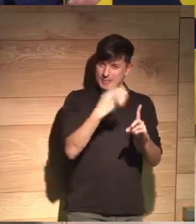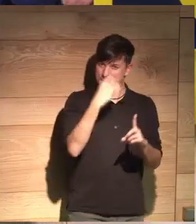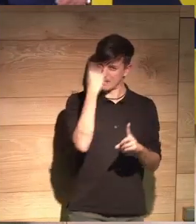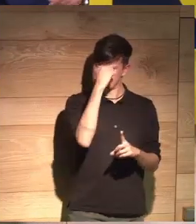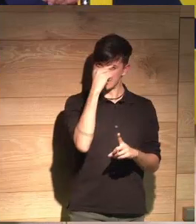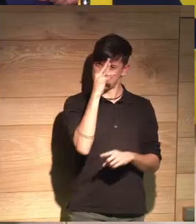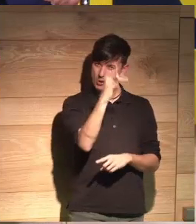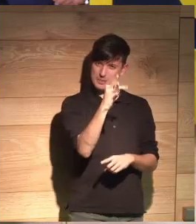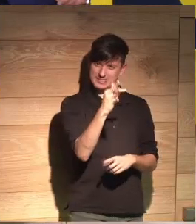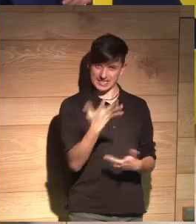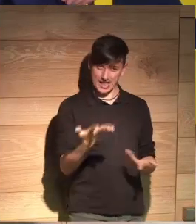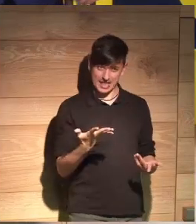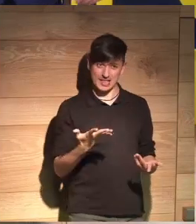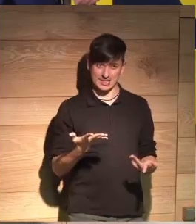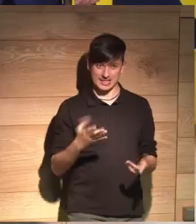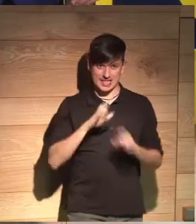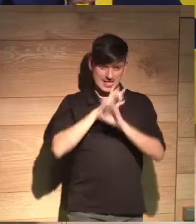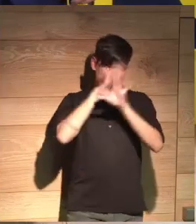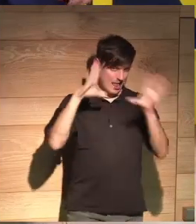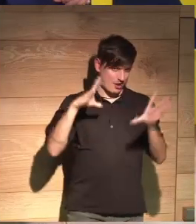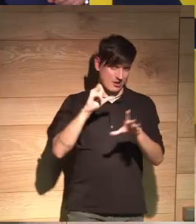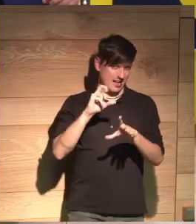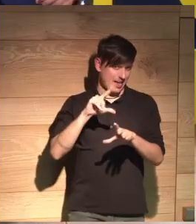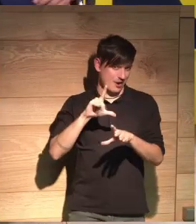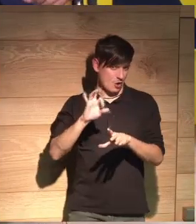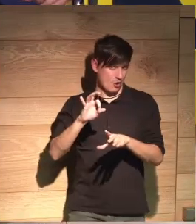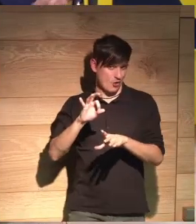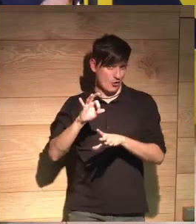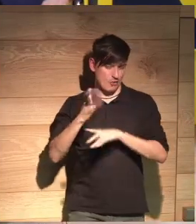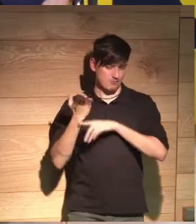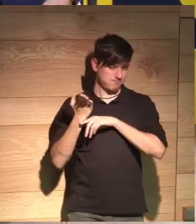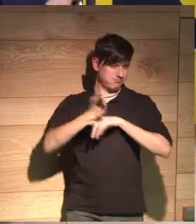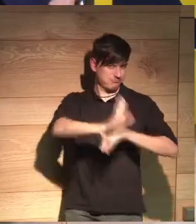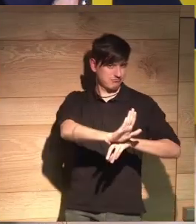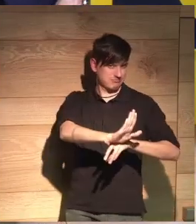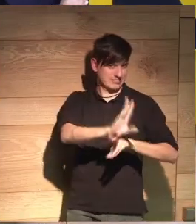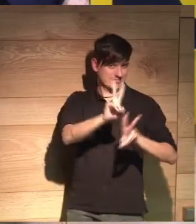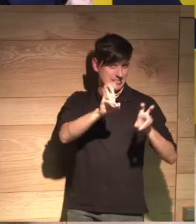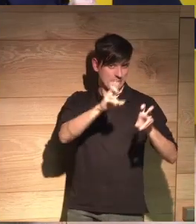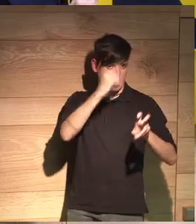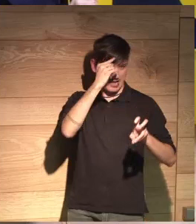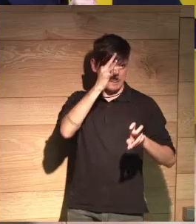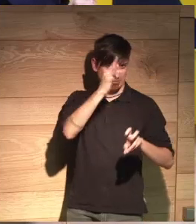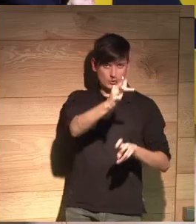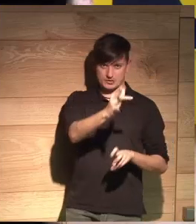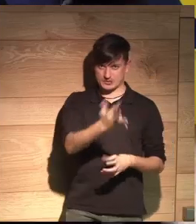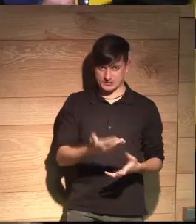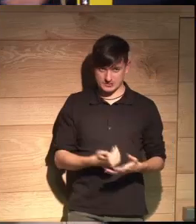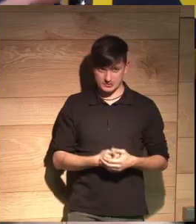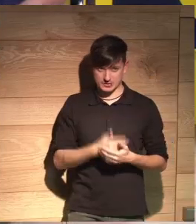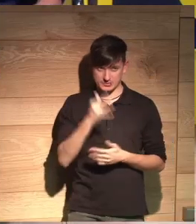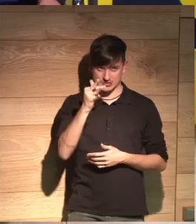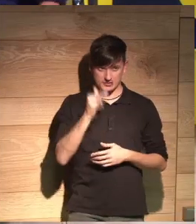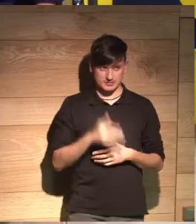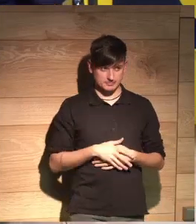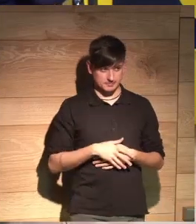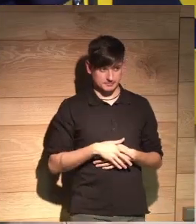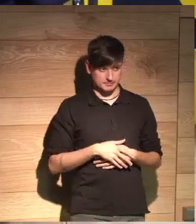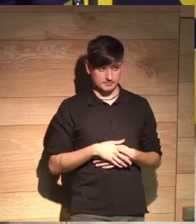el aspecto y claramente carlos está de abanderado y después de al menos apoyo creación alta es ser